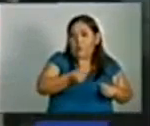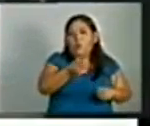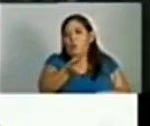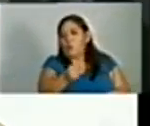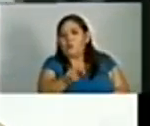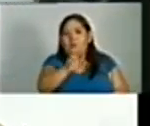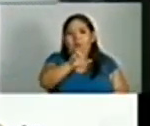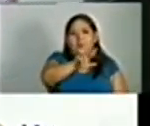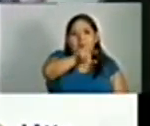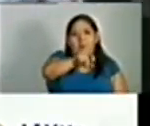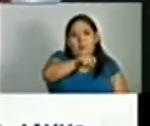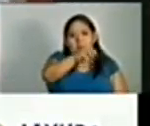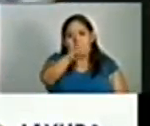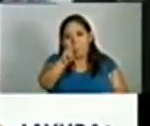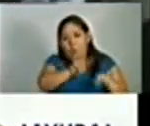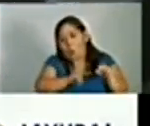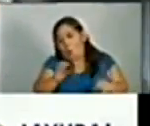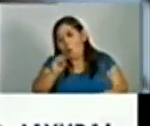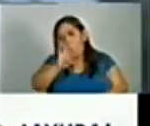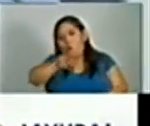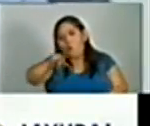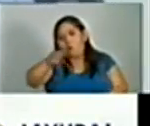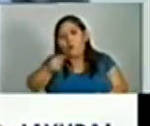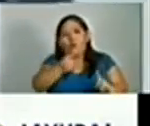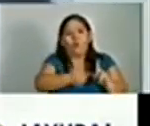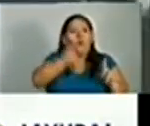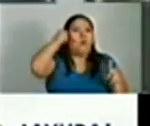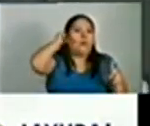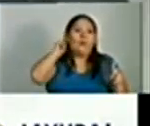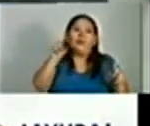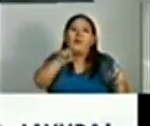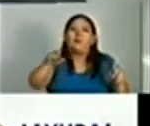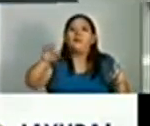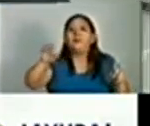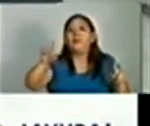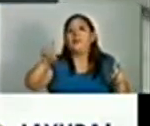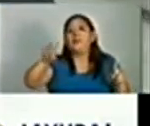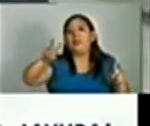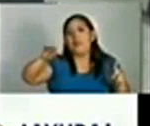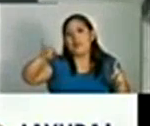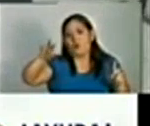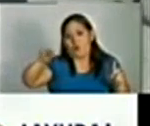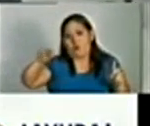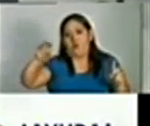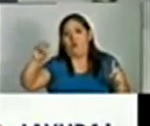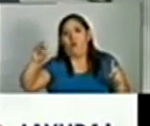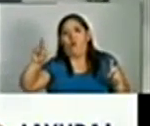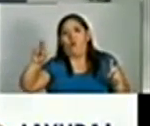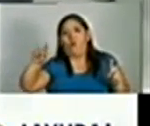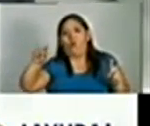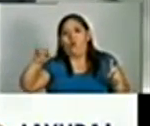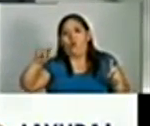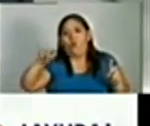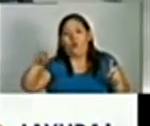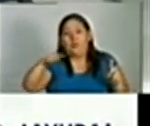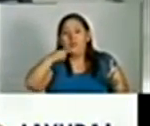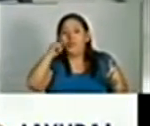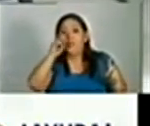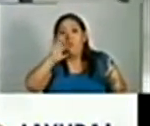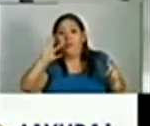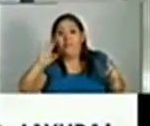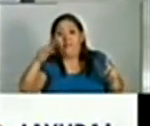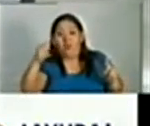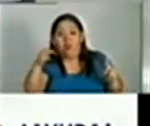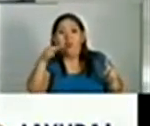entre $3,000 y $4,000. El acusado es Edwin Recinos Ortiz, a quien la fiscalía señala